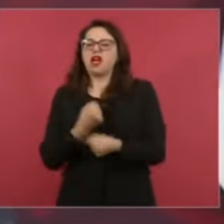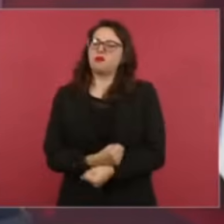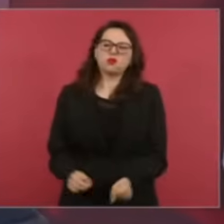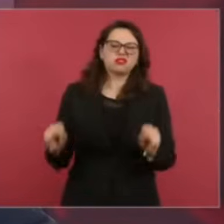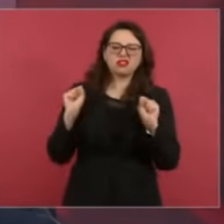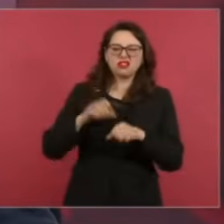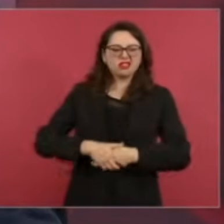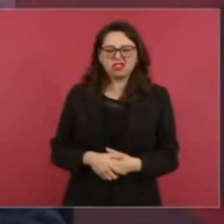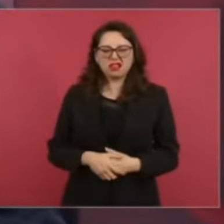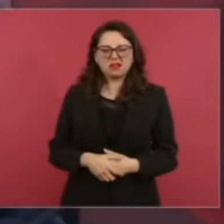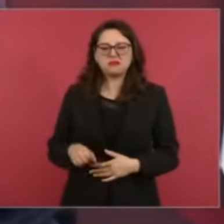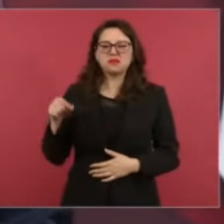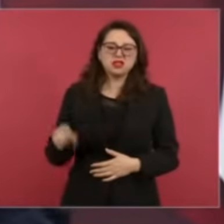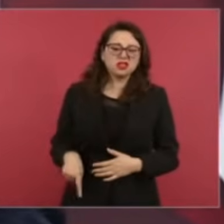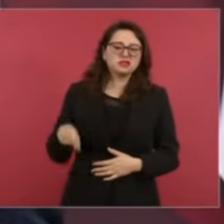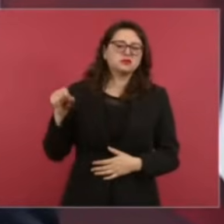Había